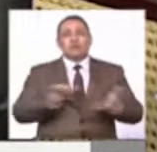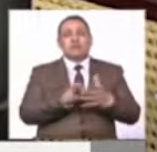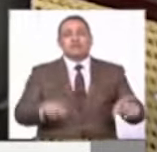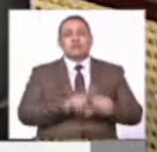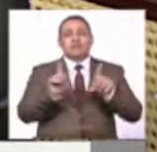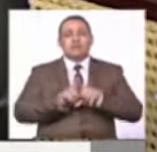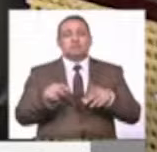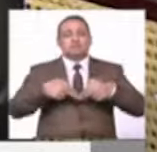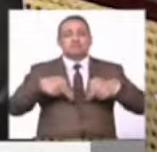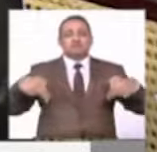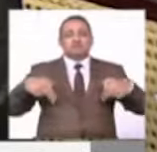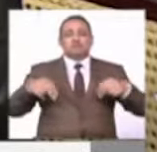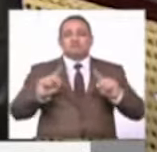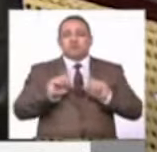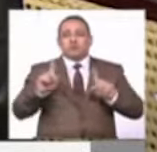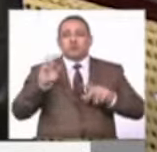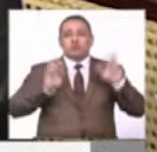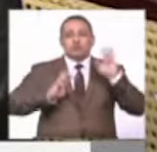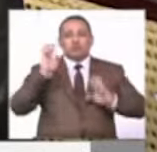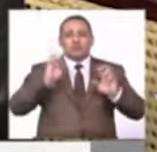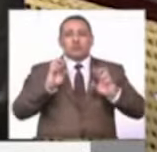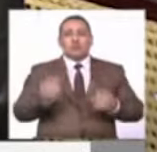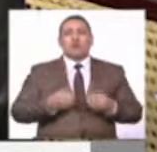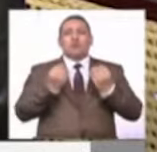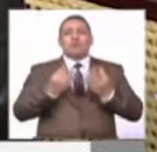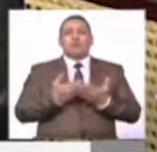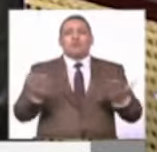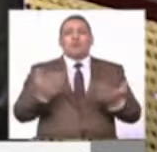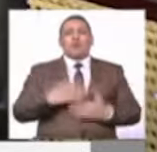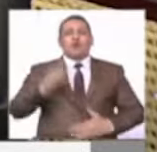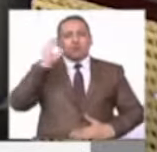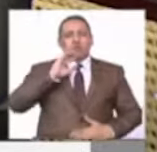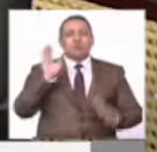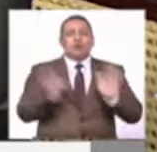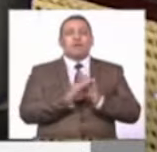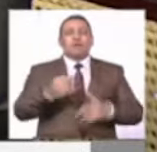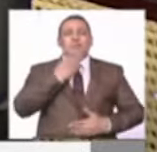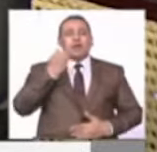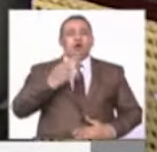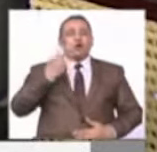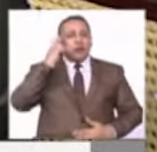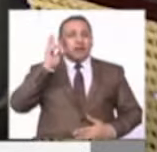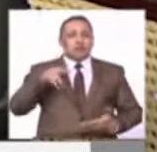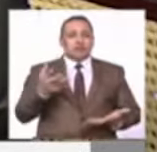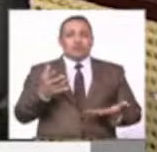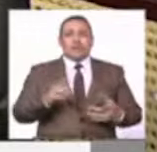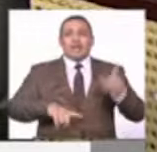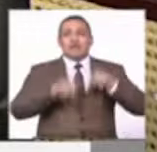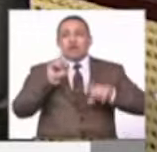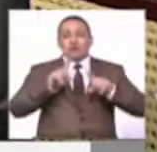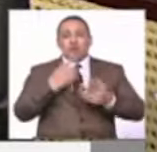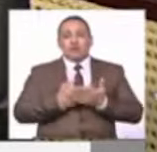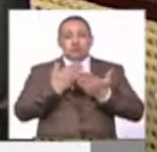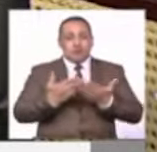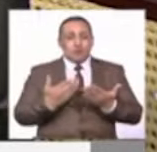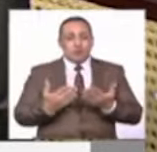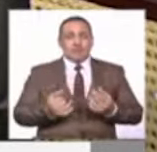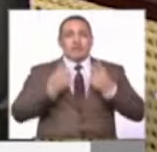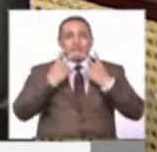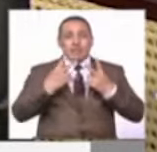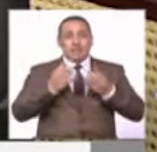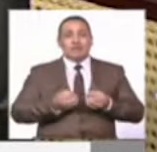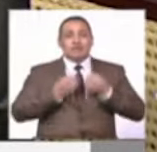podrían abstener por tener dudas sobre cuál postura tiene mejores razones ese solo hecho